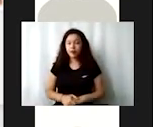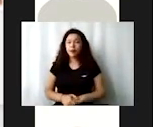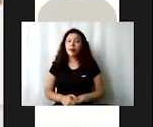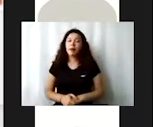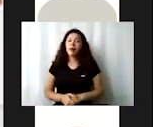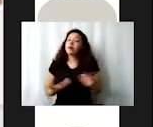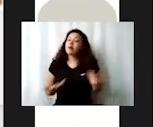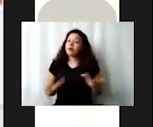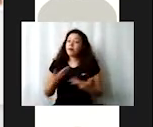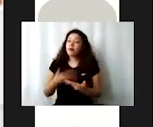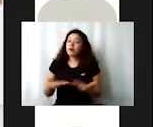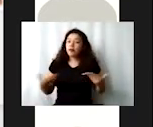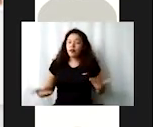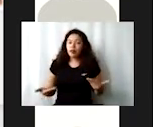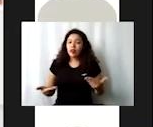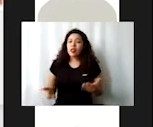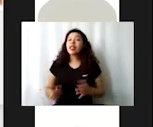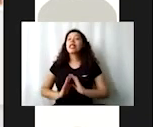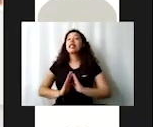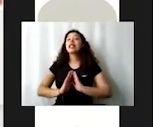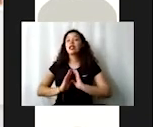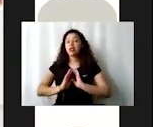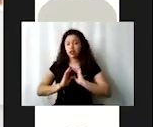ya acotados estos